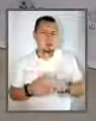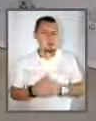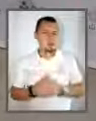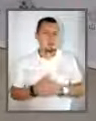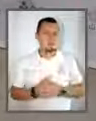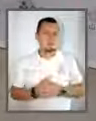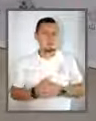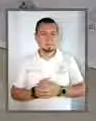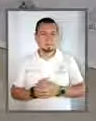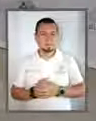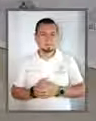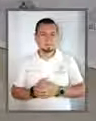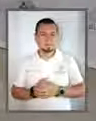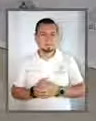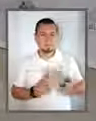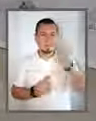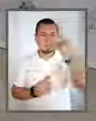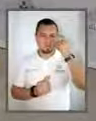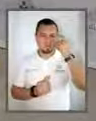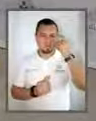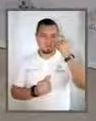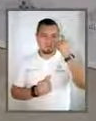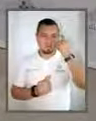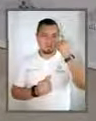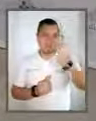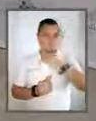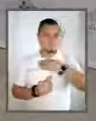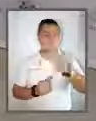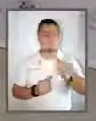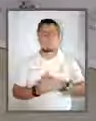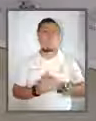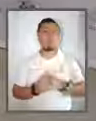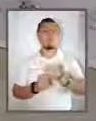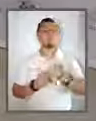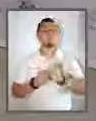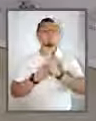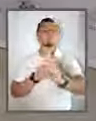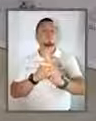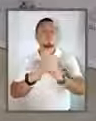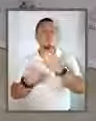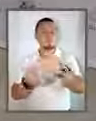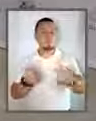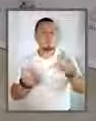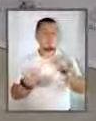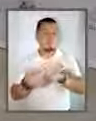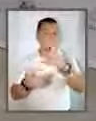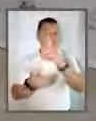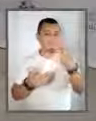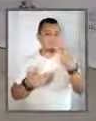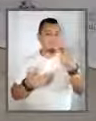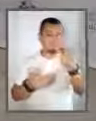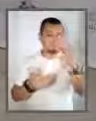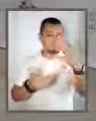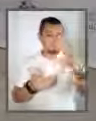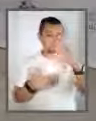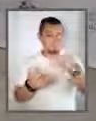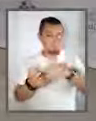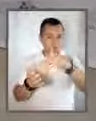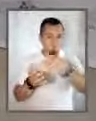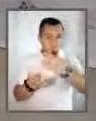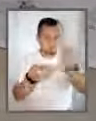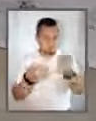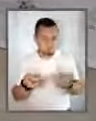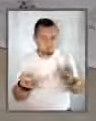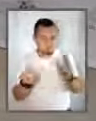Heraldo Radio. Bueno, tenemos una próxima compra de 194 millones de